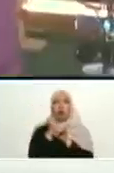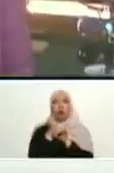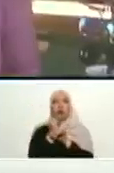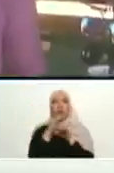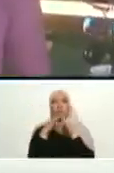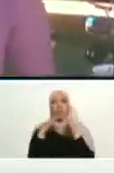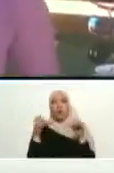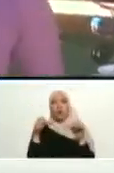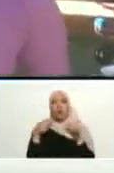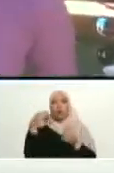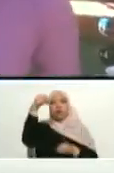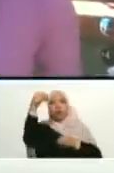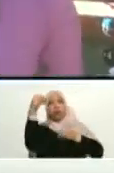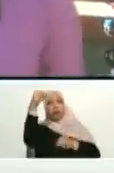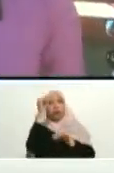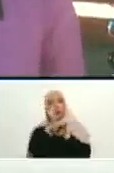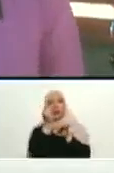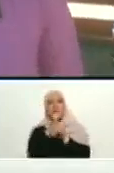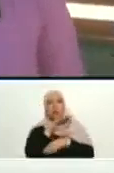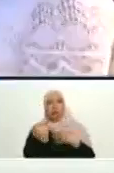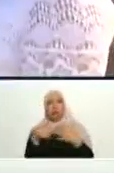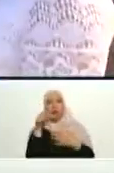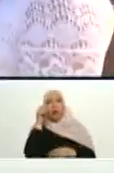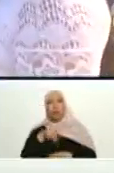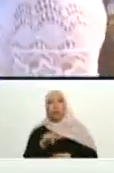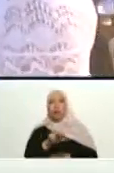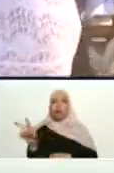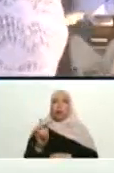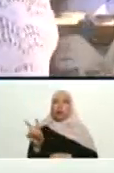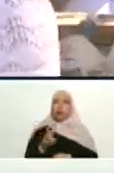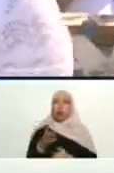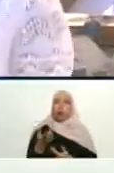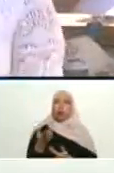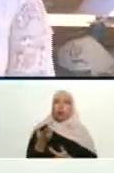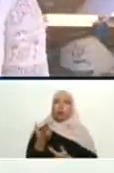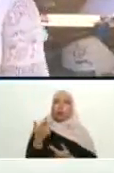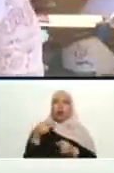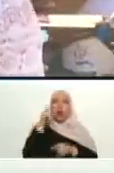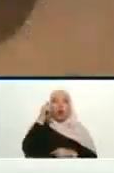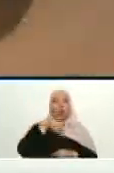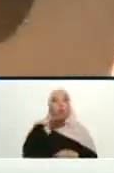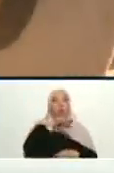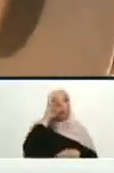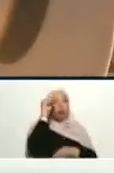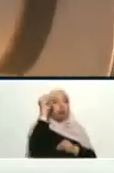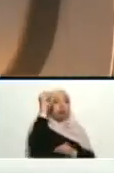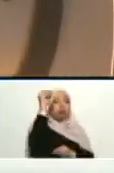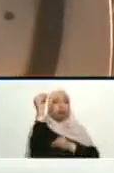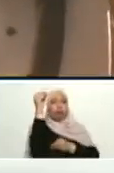Todos somos robot digital. El pueblo de Venezuela es un pueblo robotizado, digitalizado.